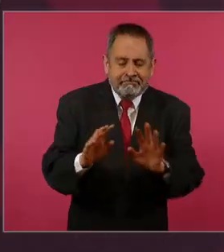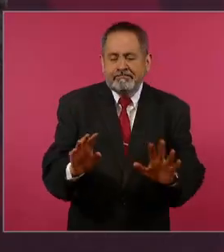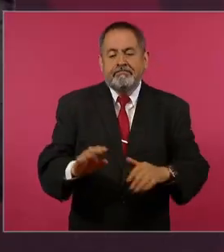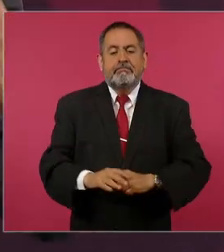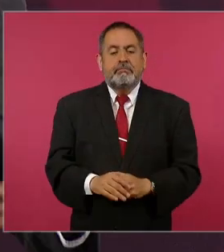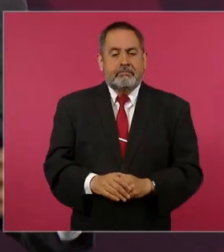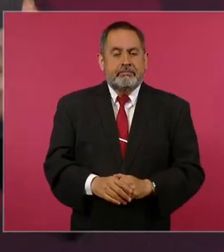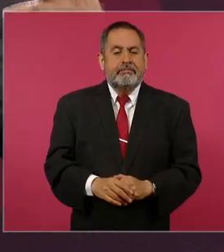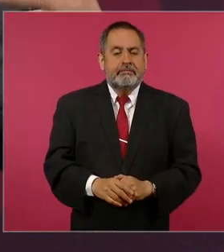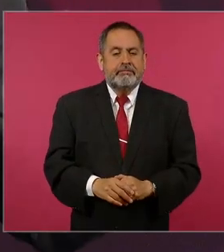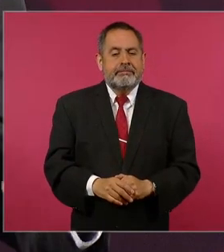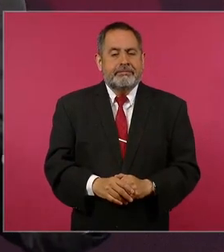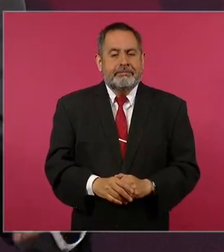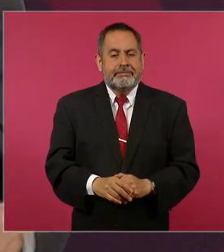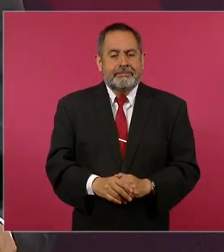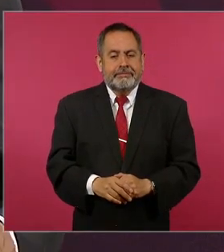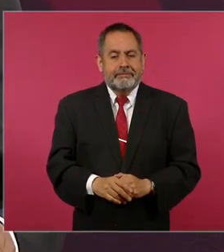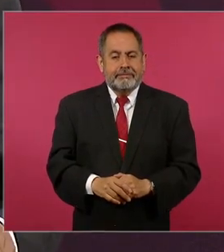pero que